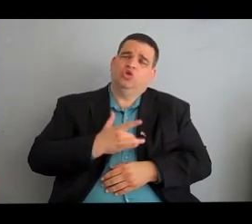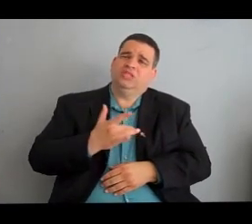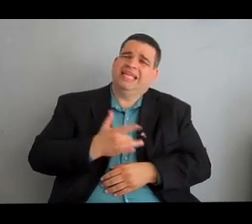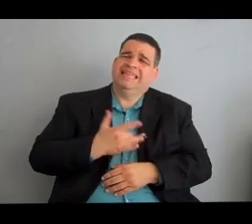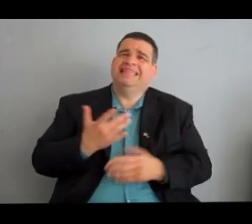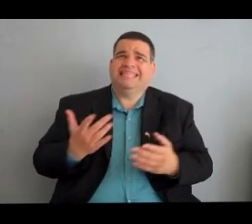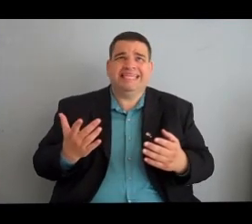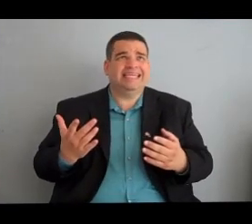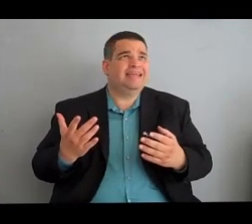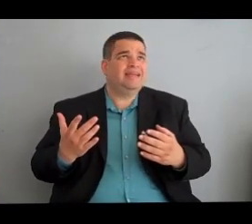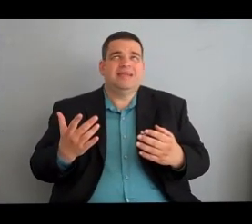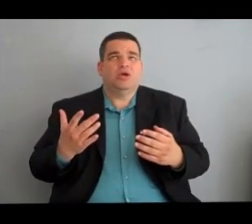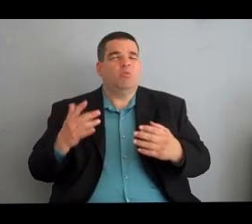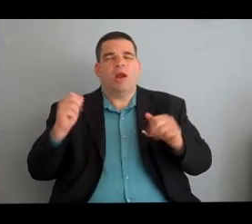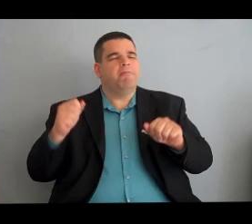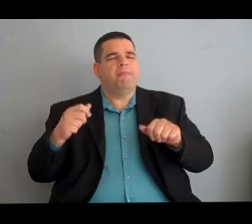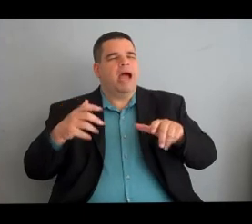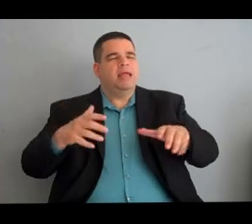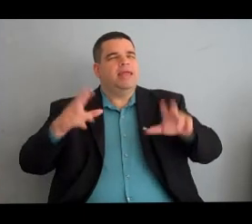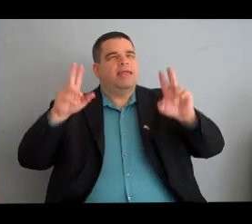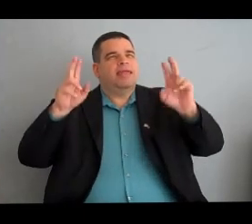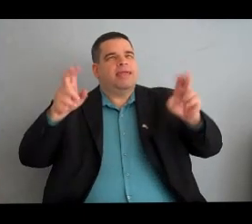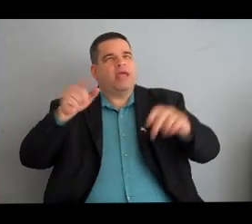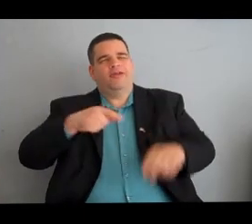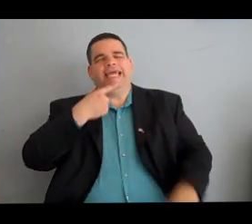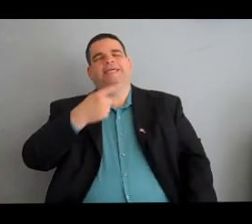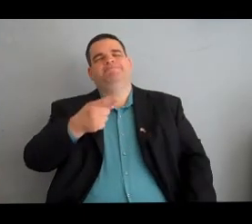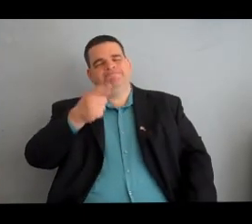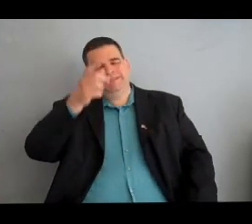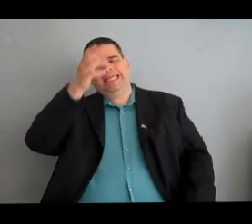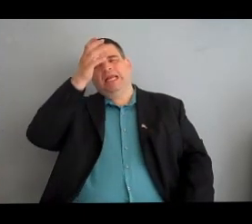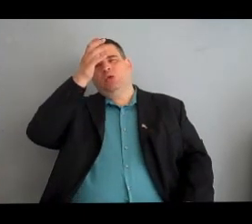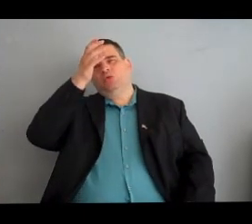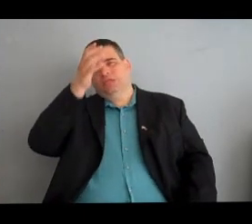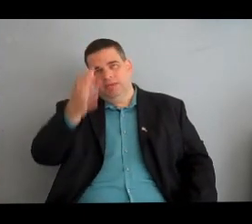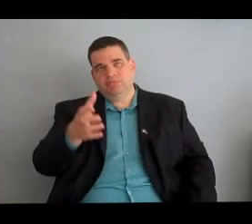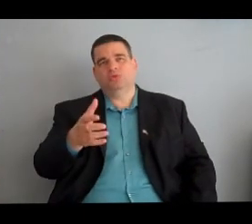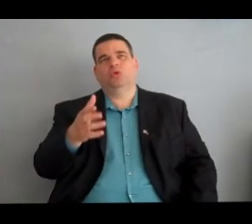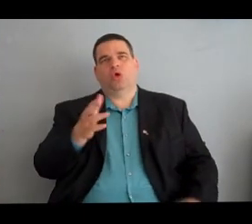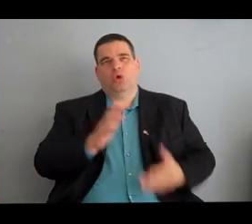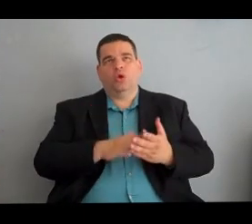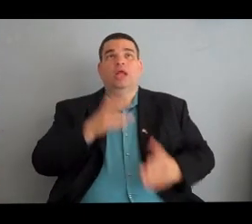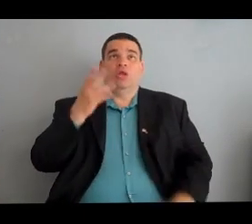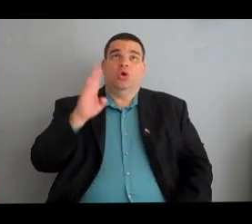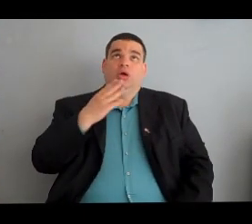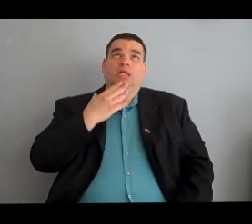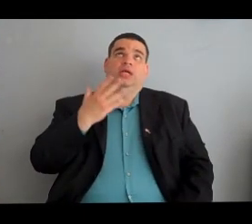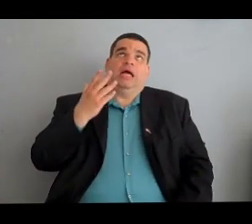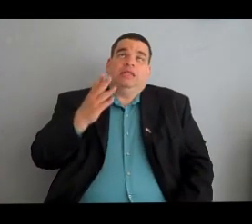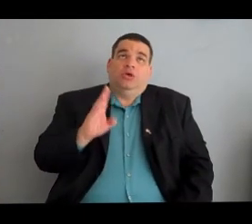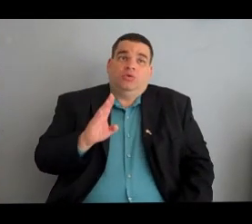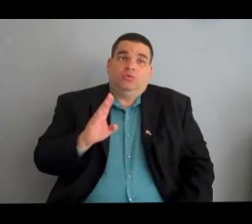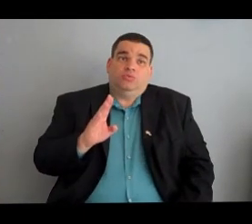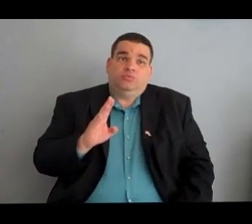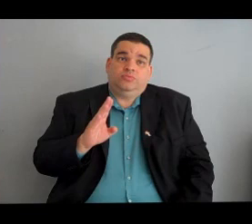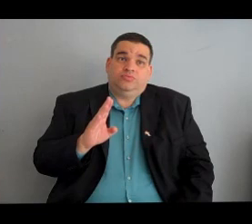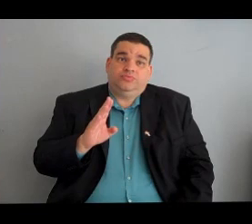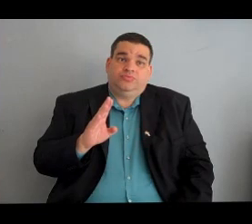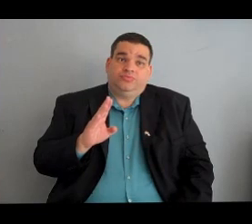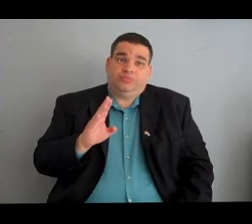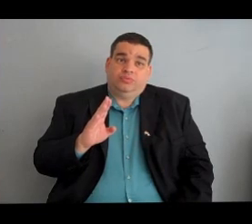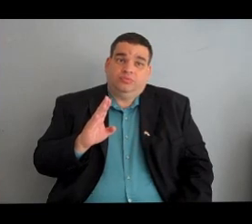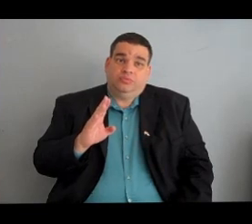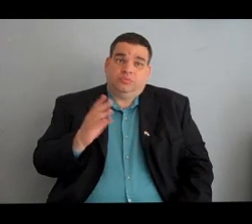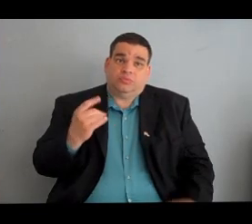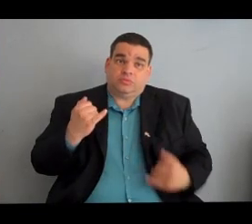concepto. Y gloria a Dios, y gracias a Dios, pues nos ha dado para el día, porque Él sabe lo que hace. y en